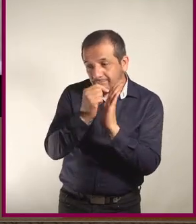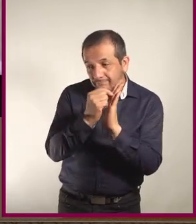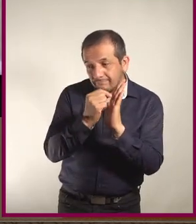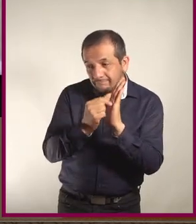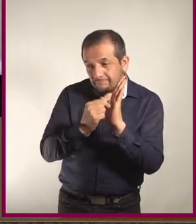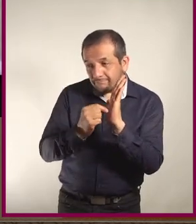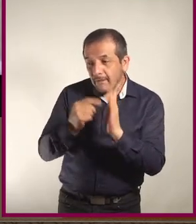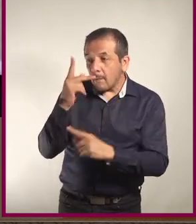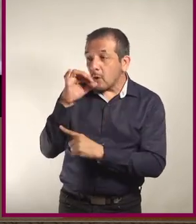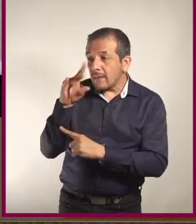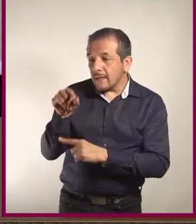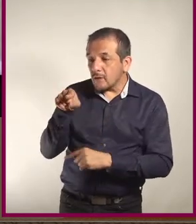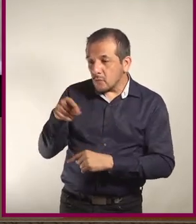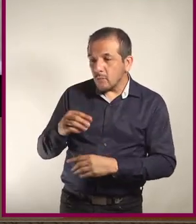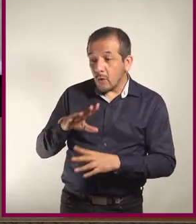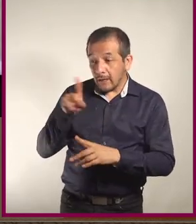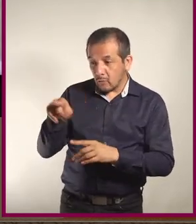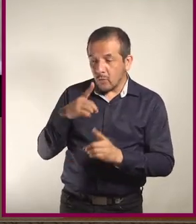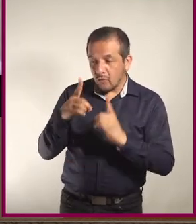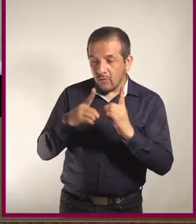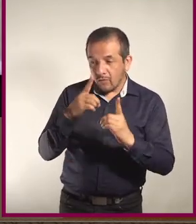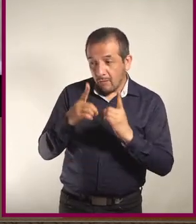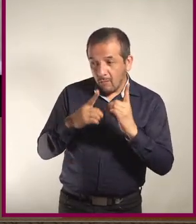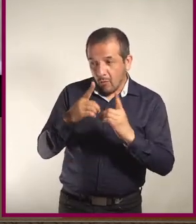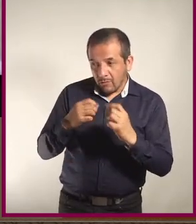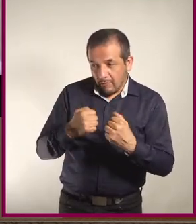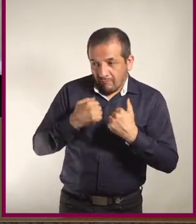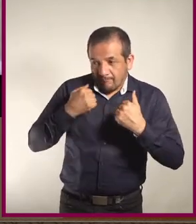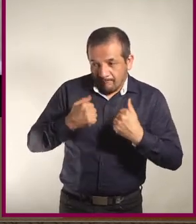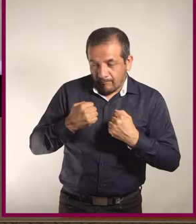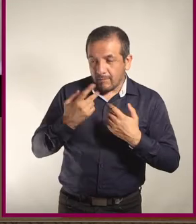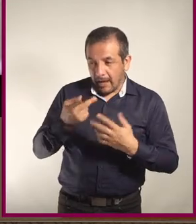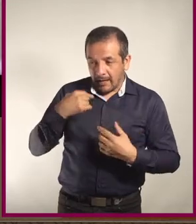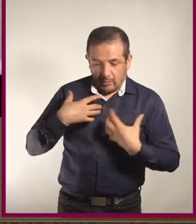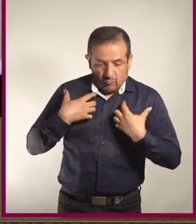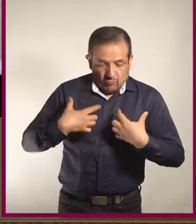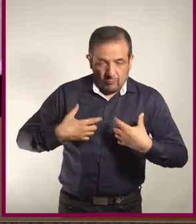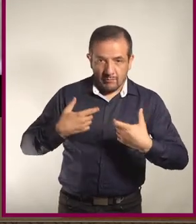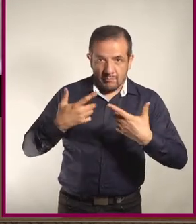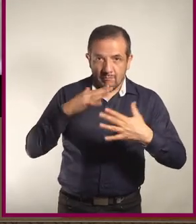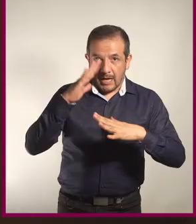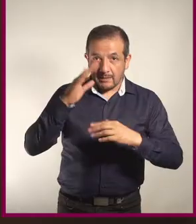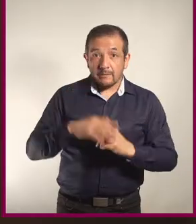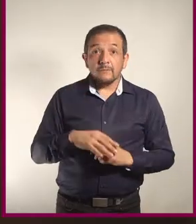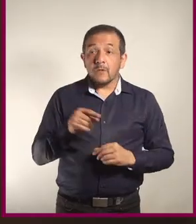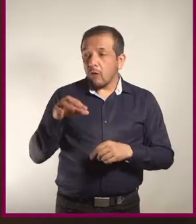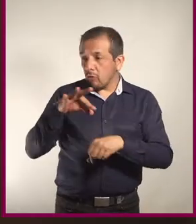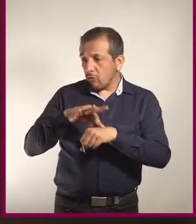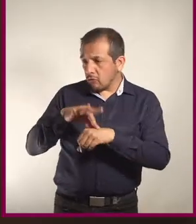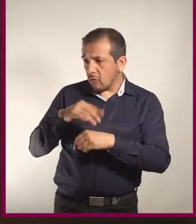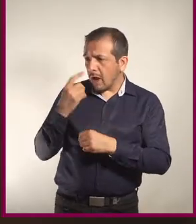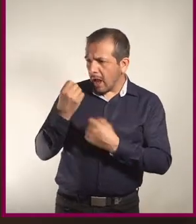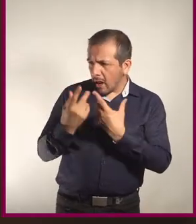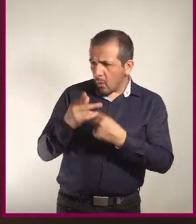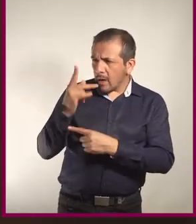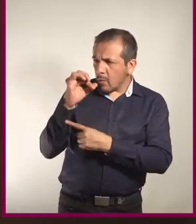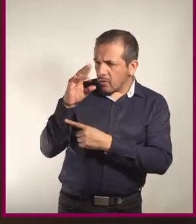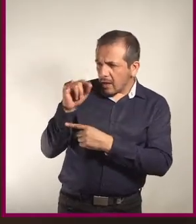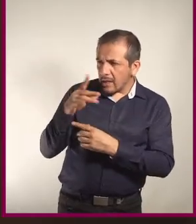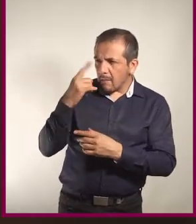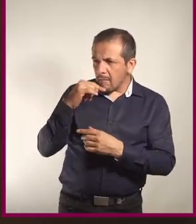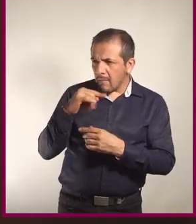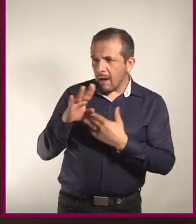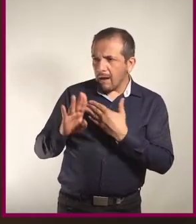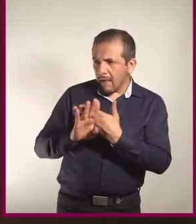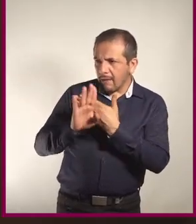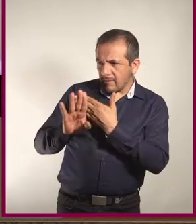correcta de proteínas que deben de hacerlo para mantener el crecimiento muscular. Doctor, ¿existe alguna contraindicación para